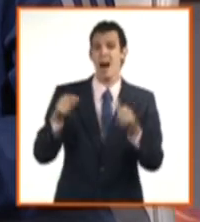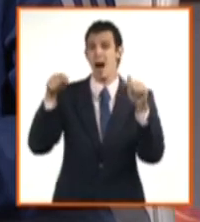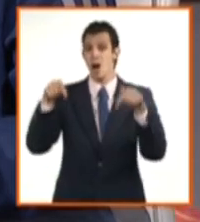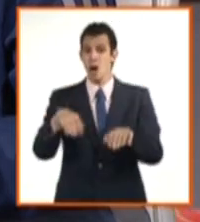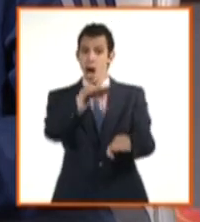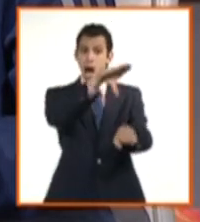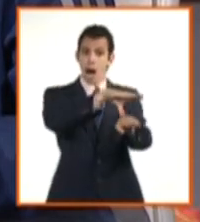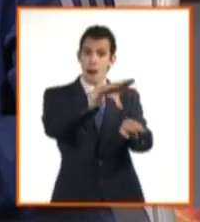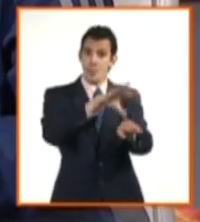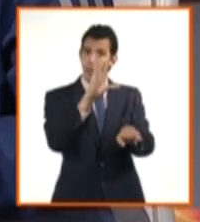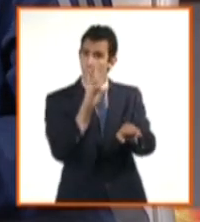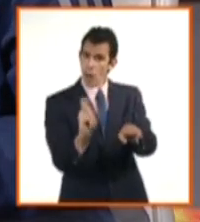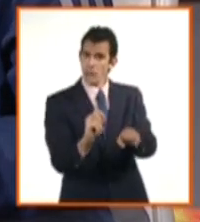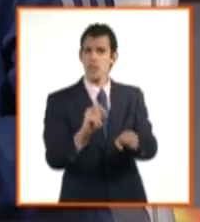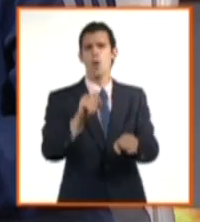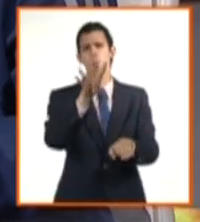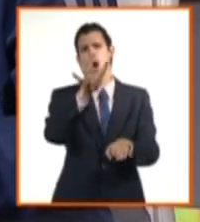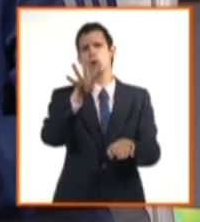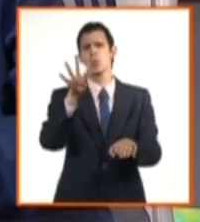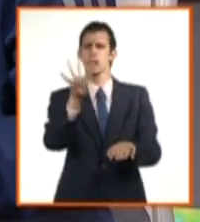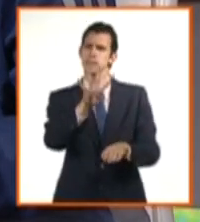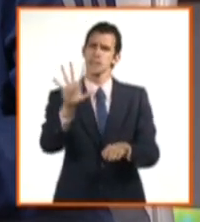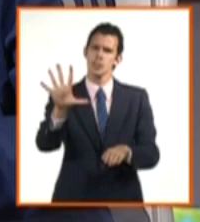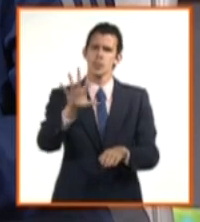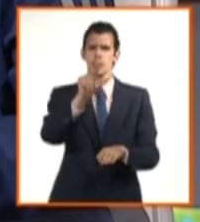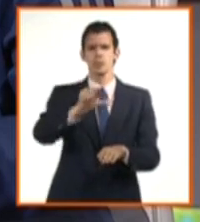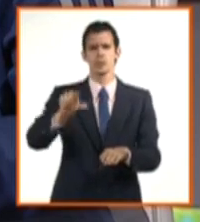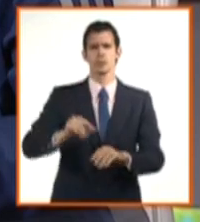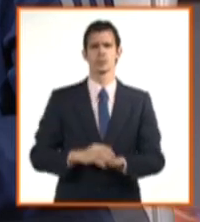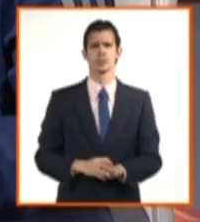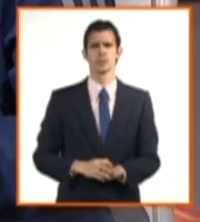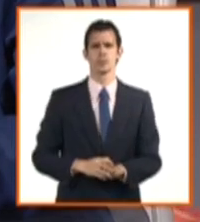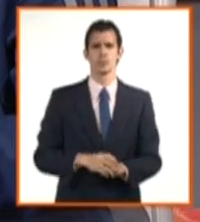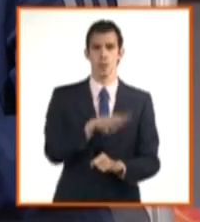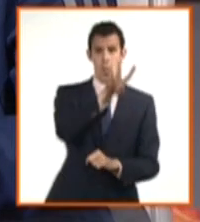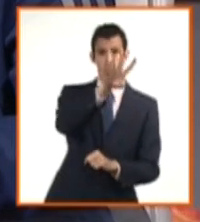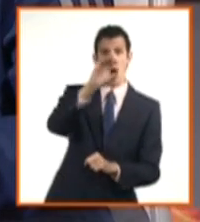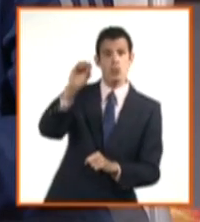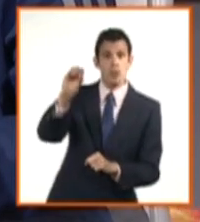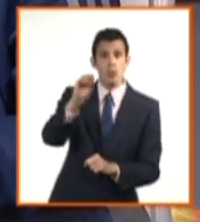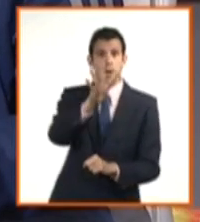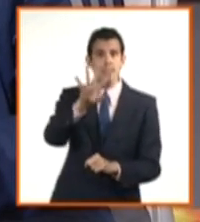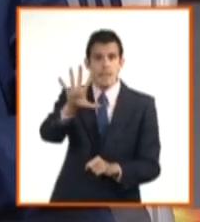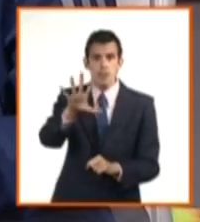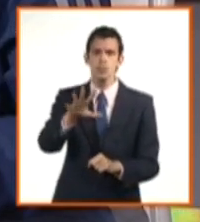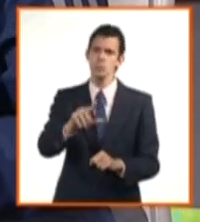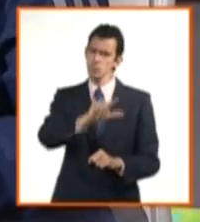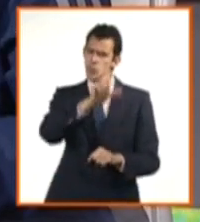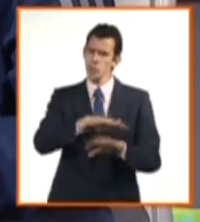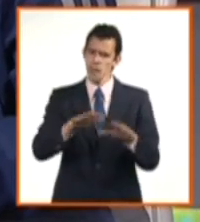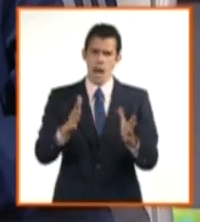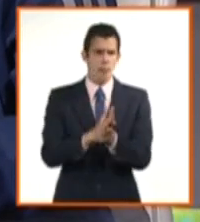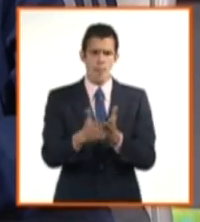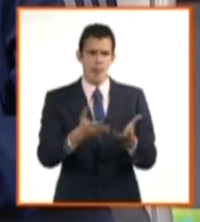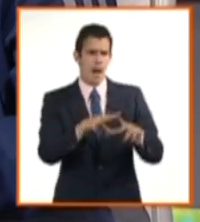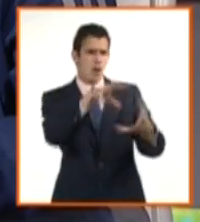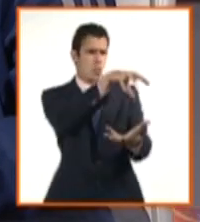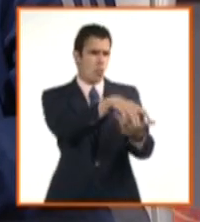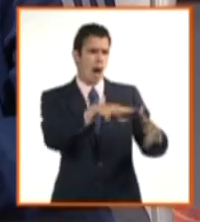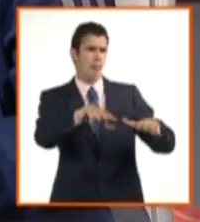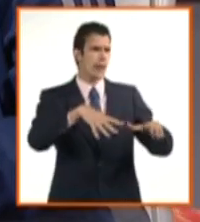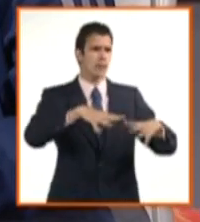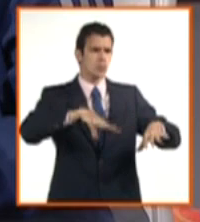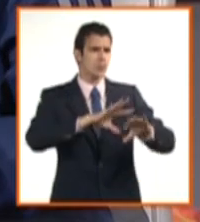evacuadas en centros que se crearon para ello más de 80 centros de evacuación con todas las condiciones creadas para en caso de que fuese necesario